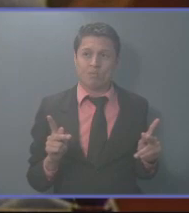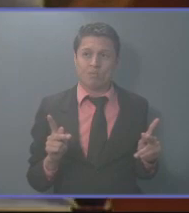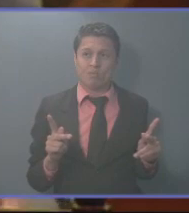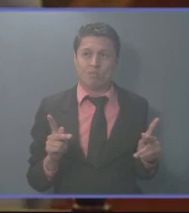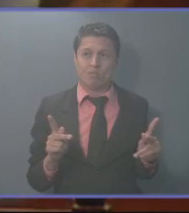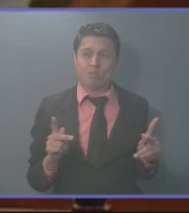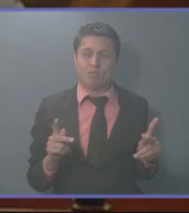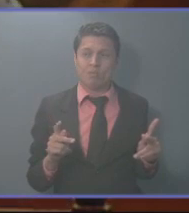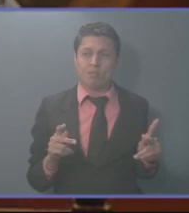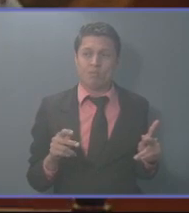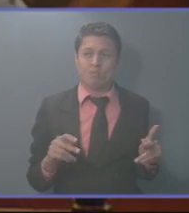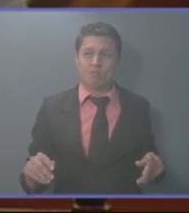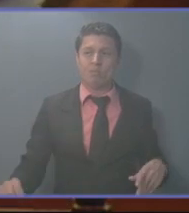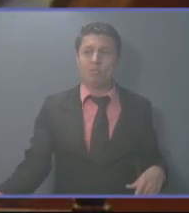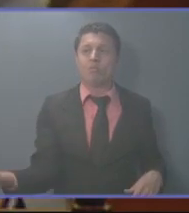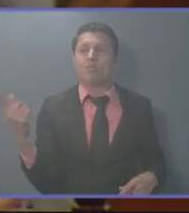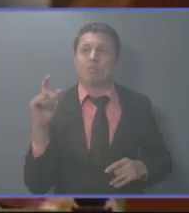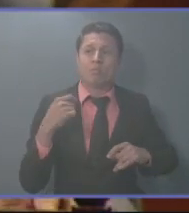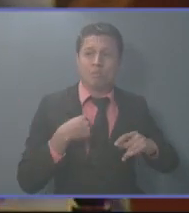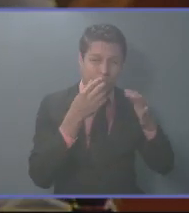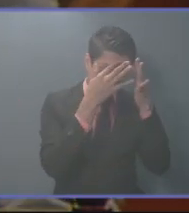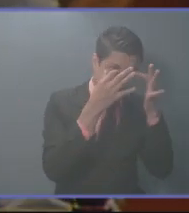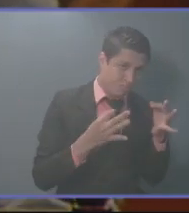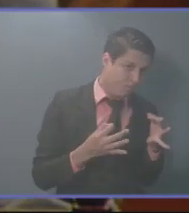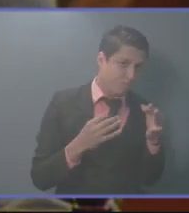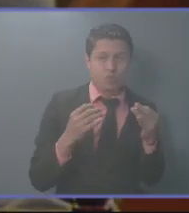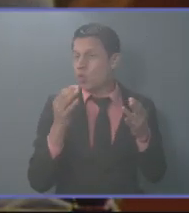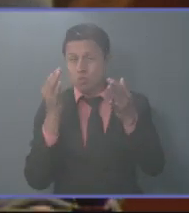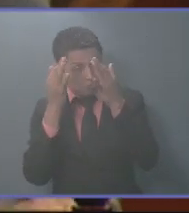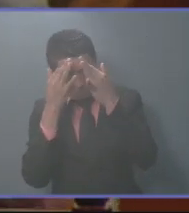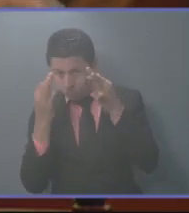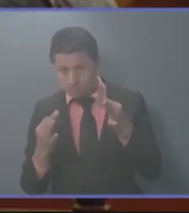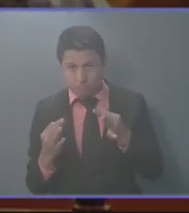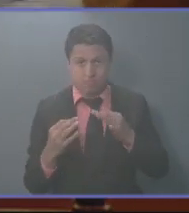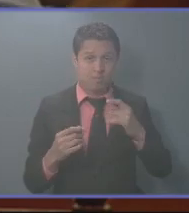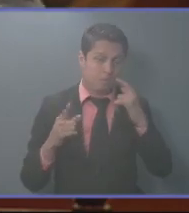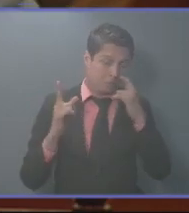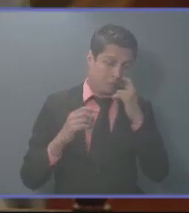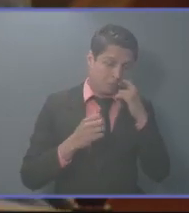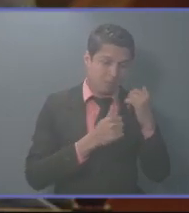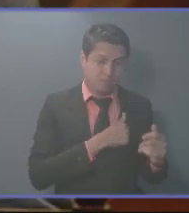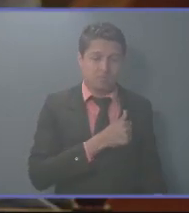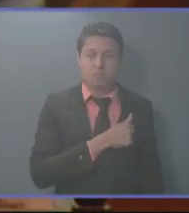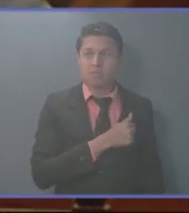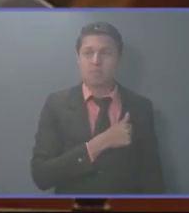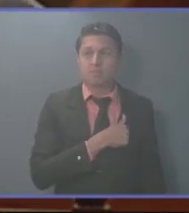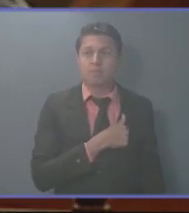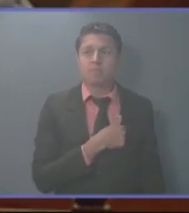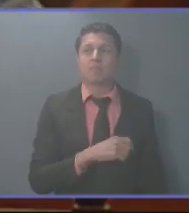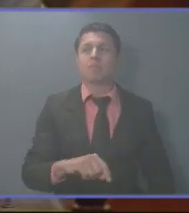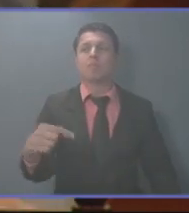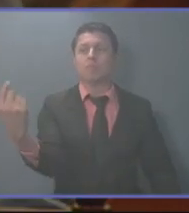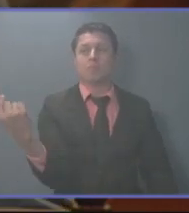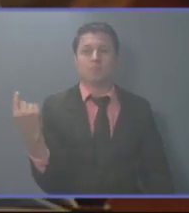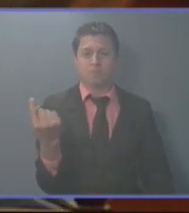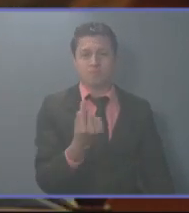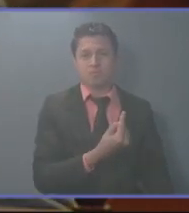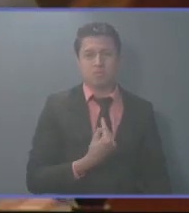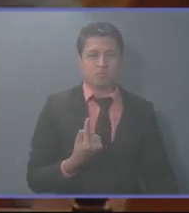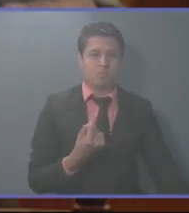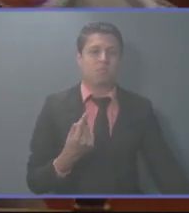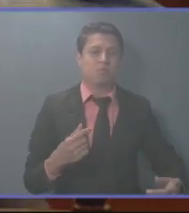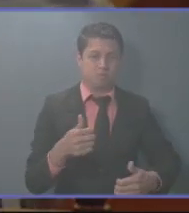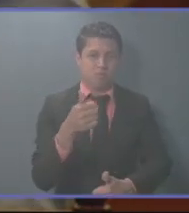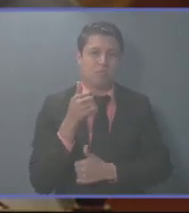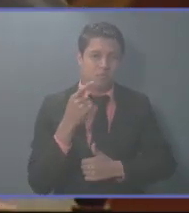no era de decidir o no decidir, es una responsabilidad como soldado y